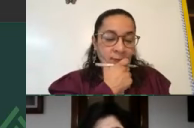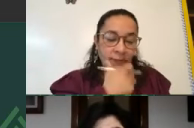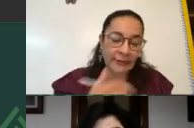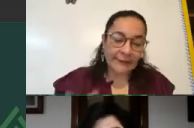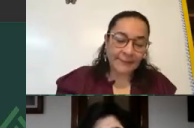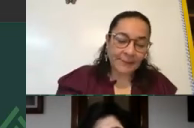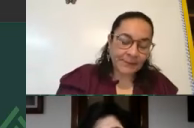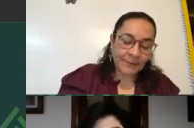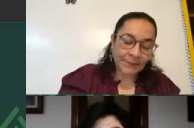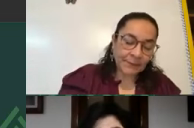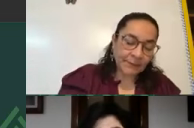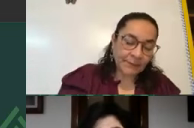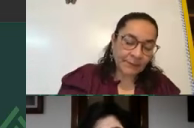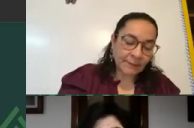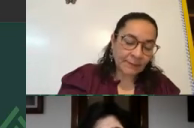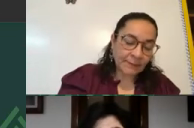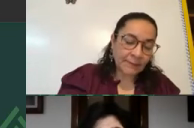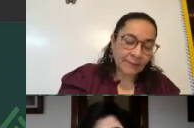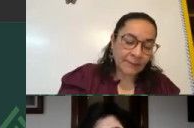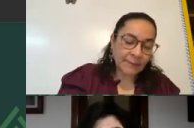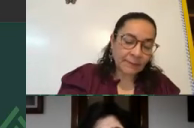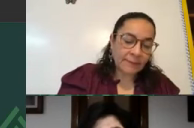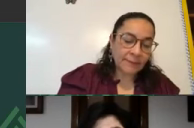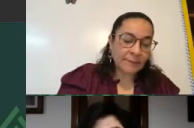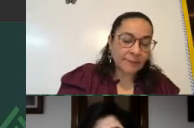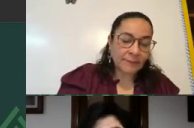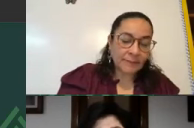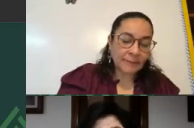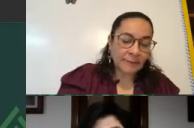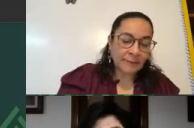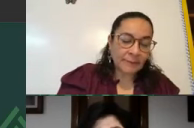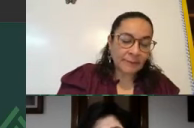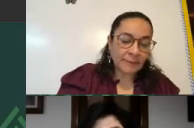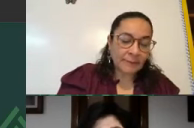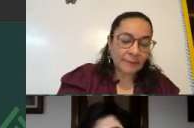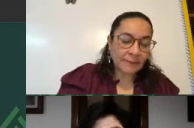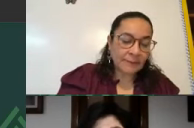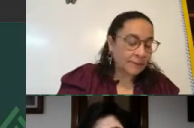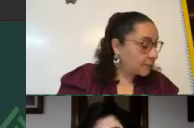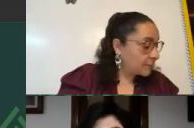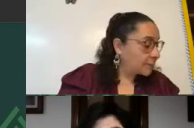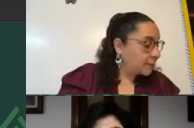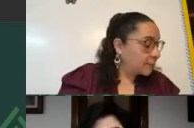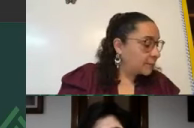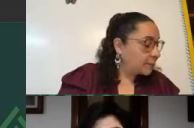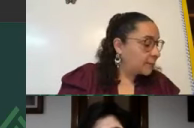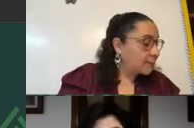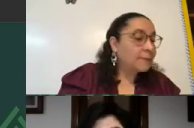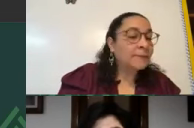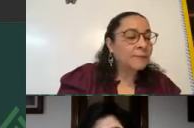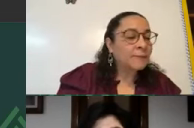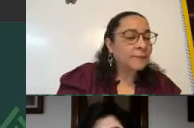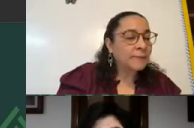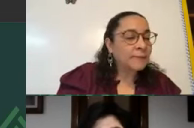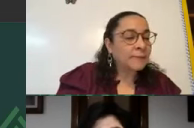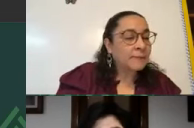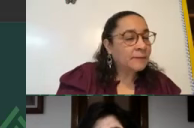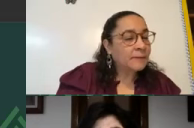Asimismo, a los contribuyentes de los derechos por el suministro de agua en su sistema medido, de uso doméstico o uso doméstico